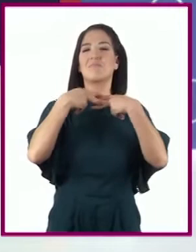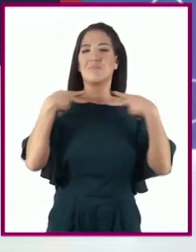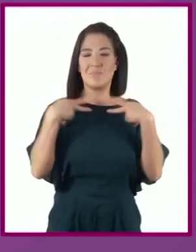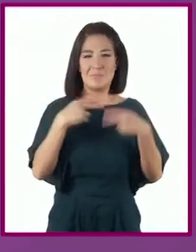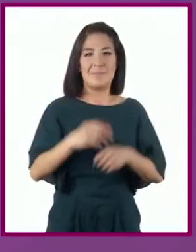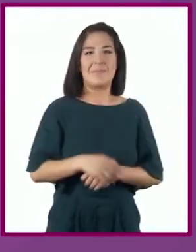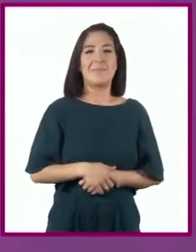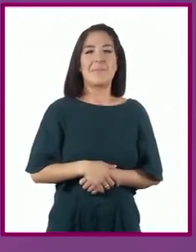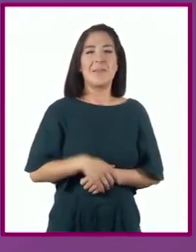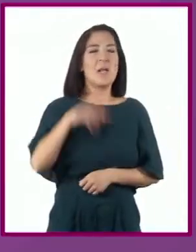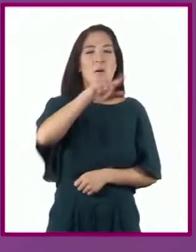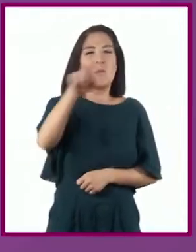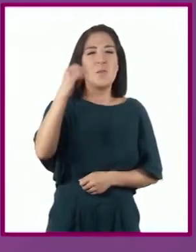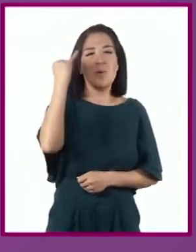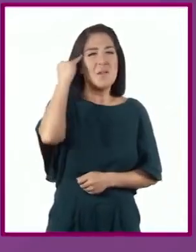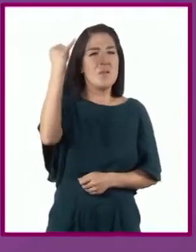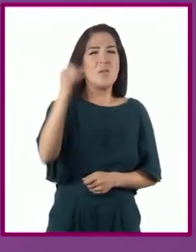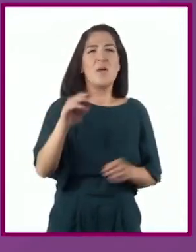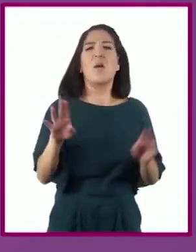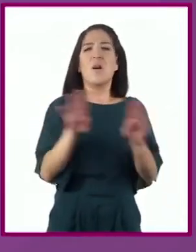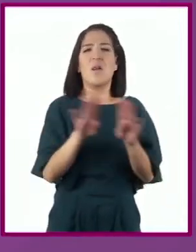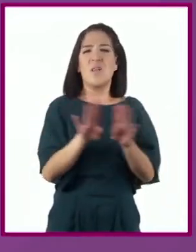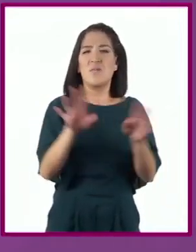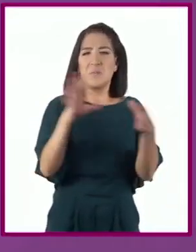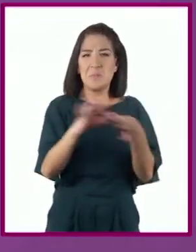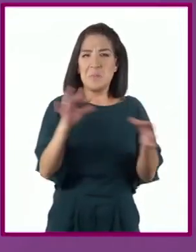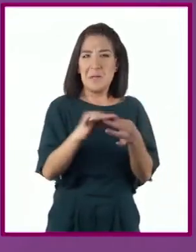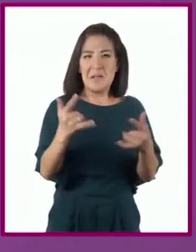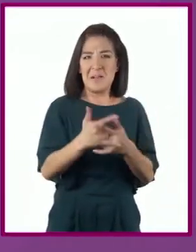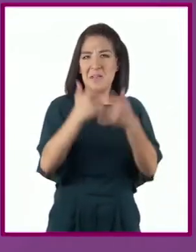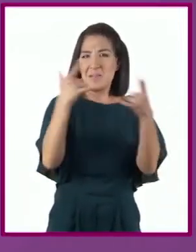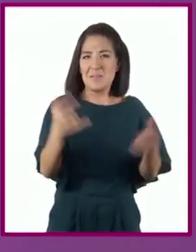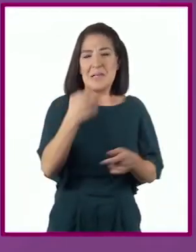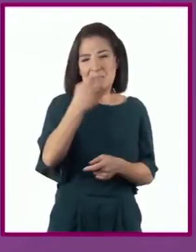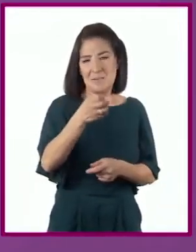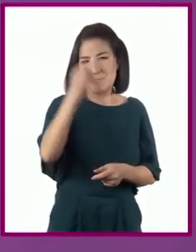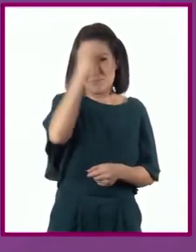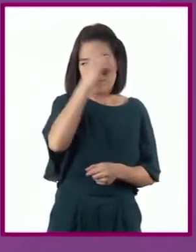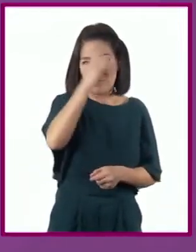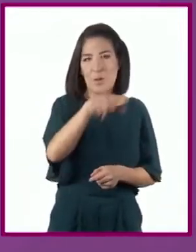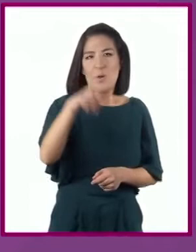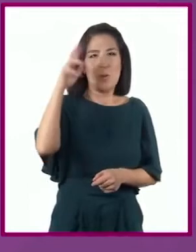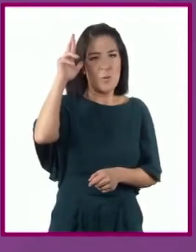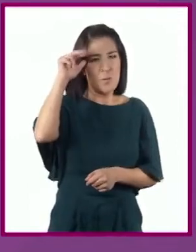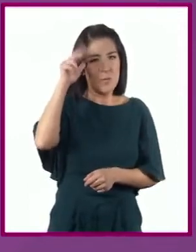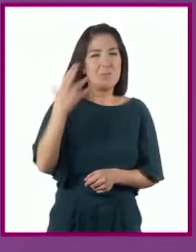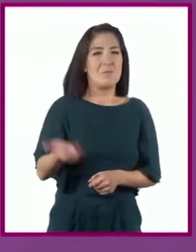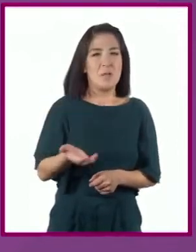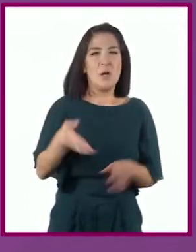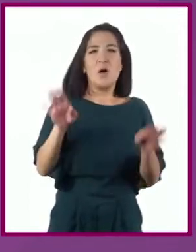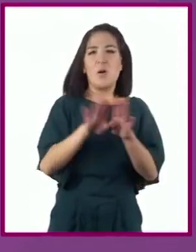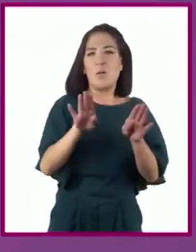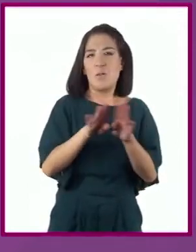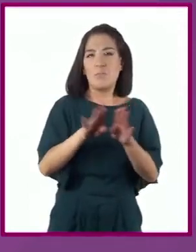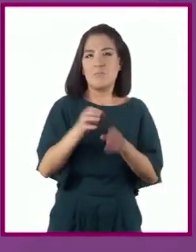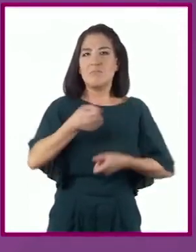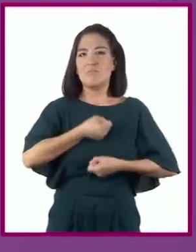Imaginen, ¿cómo se contaría la historia desde el punto de vista del conejo? ¿Cómo la contaría el